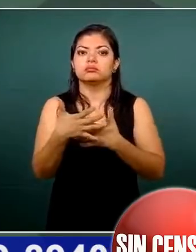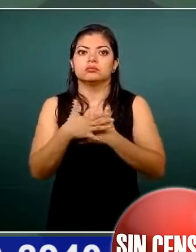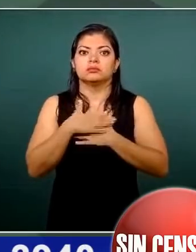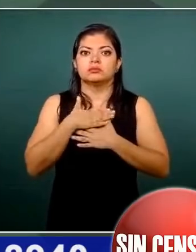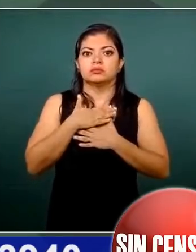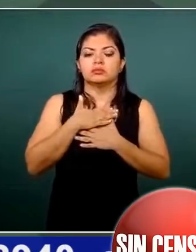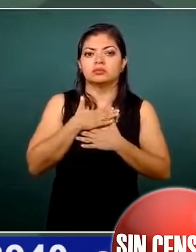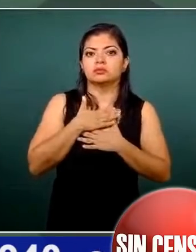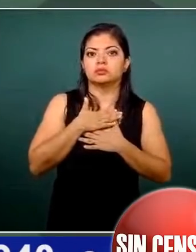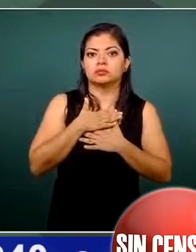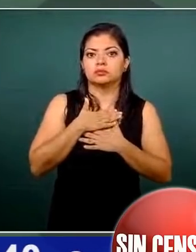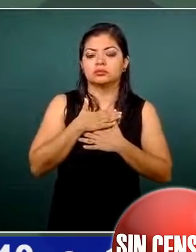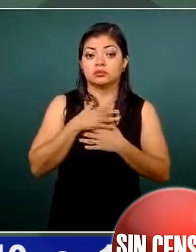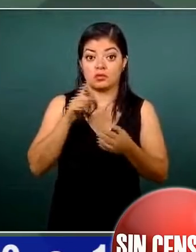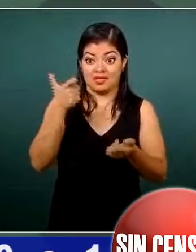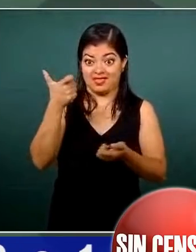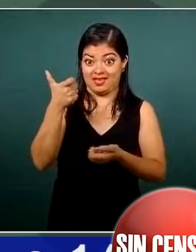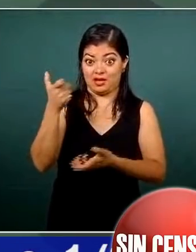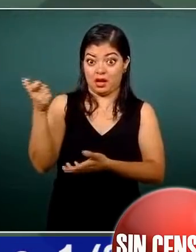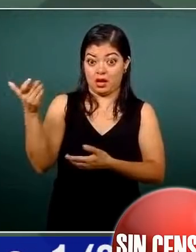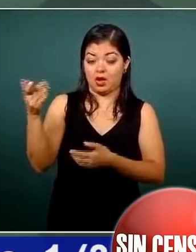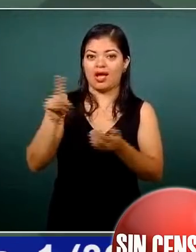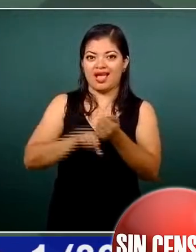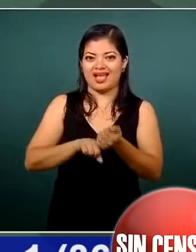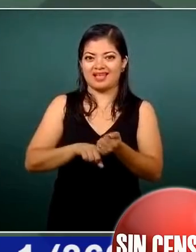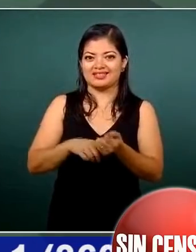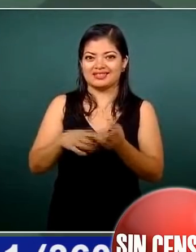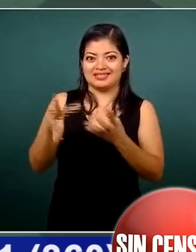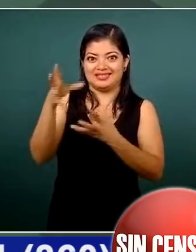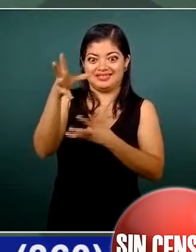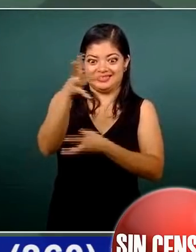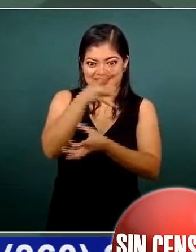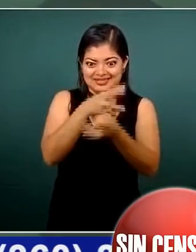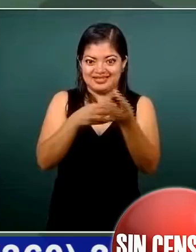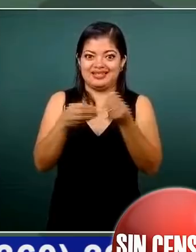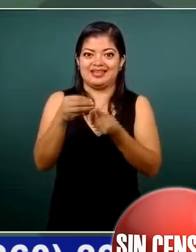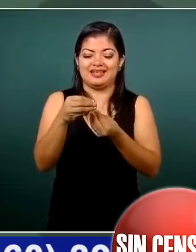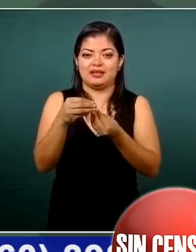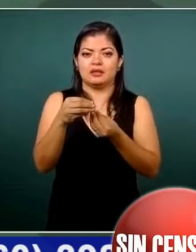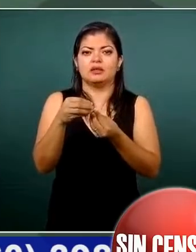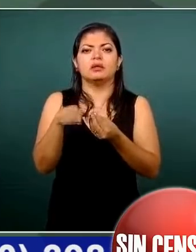Todo lo que entraba era para el